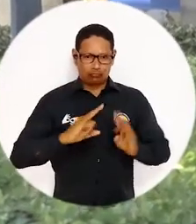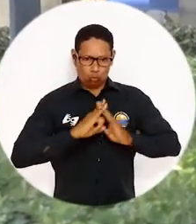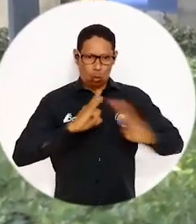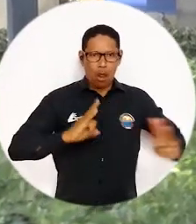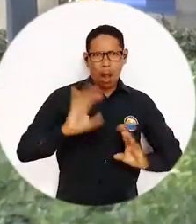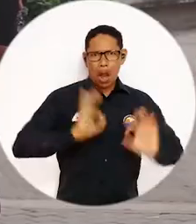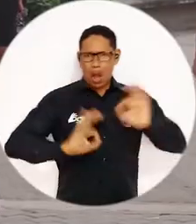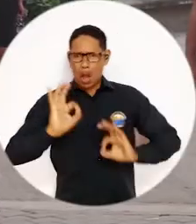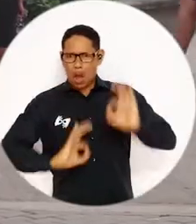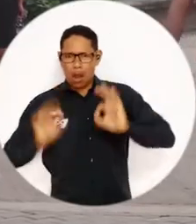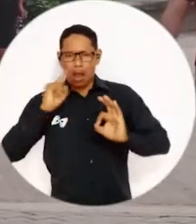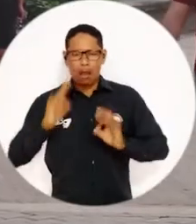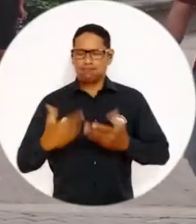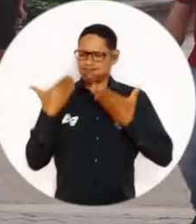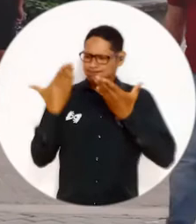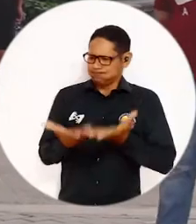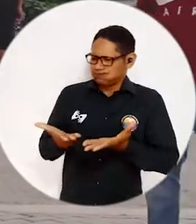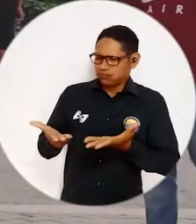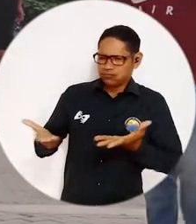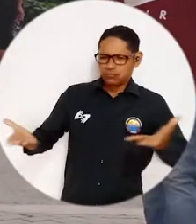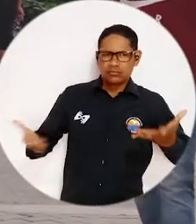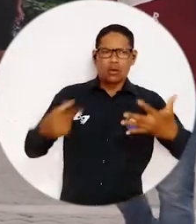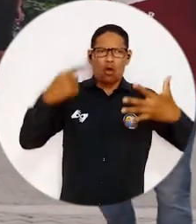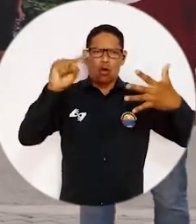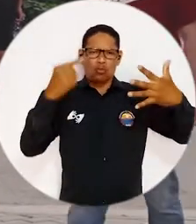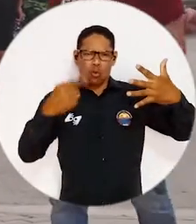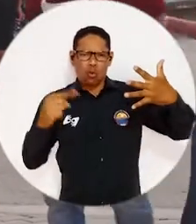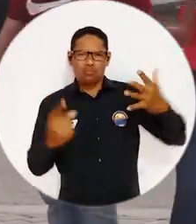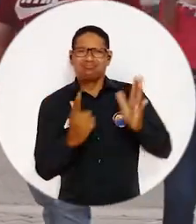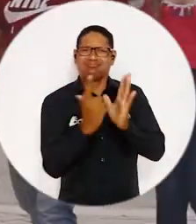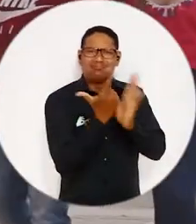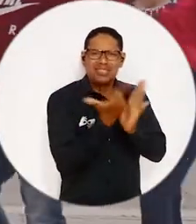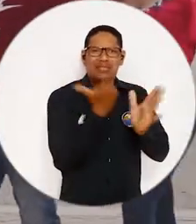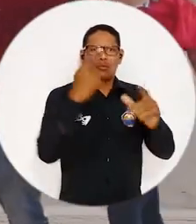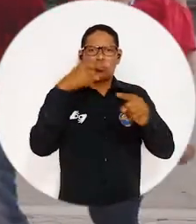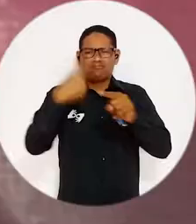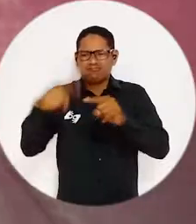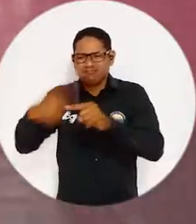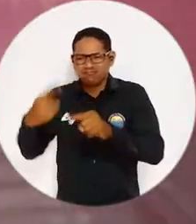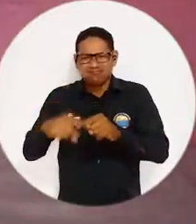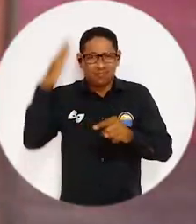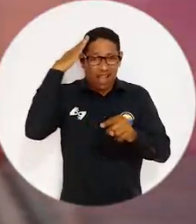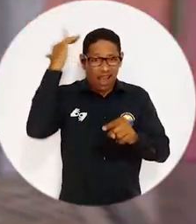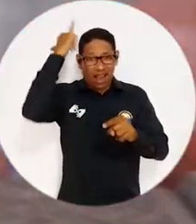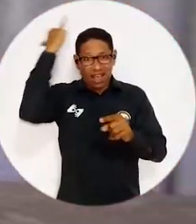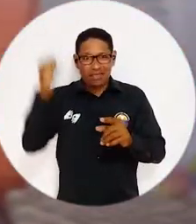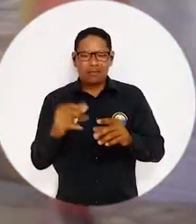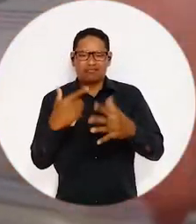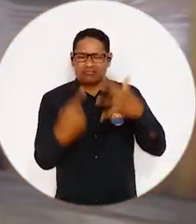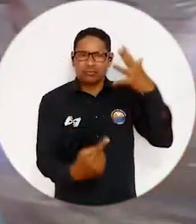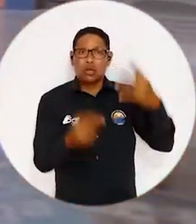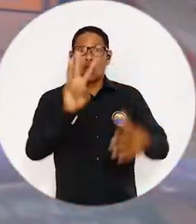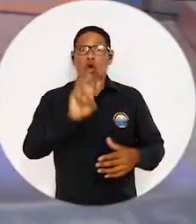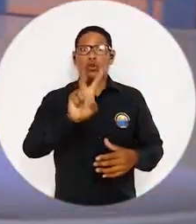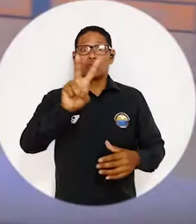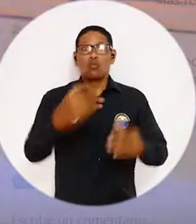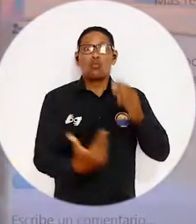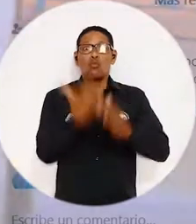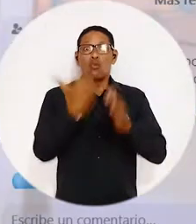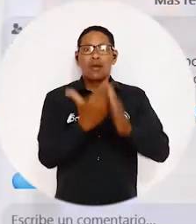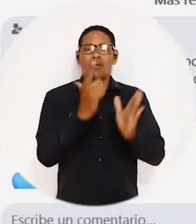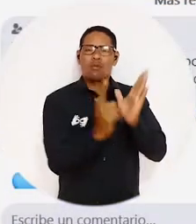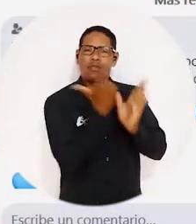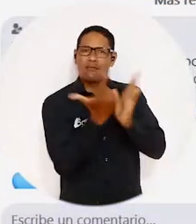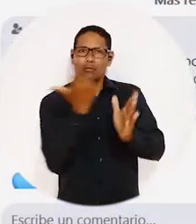del Magdalena, ofreció la mejor programación y una gran variedad de obras académicas y literarias. Se presentaron 82 nuevos libros y